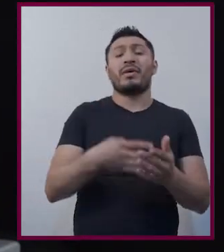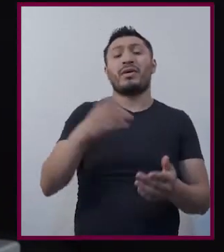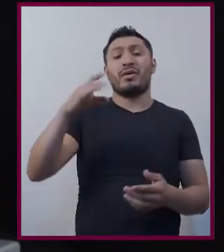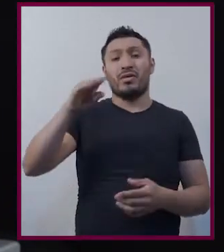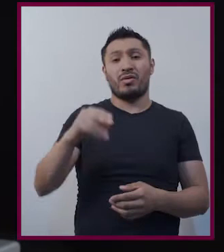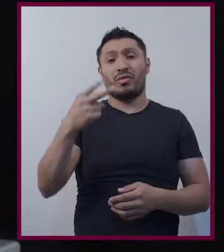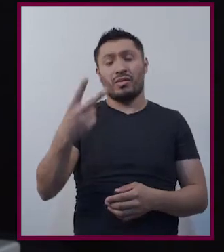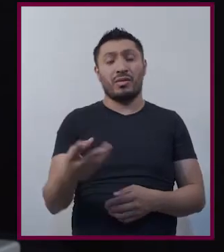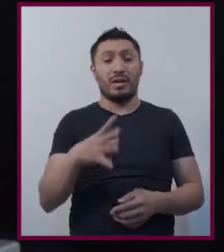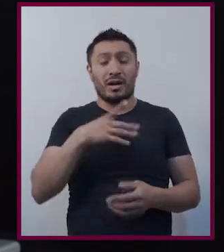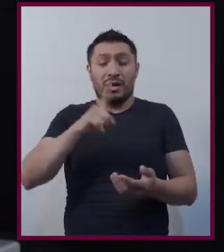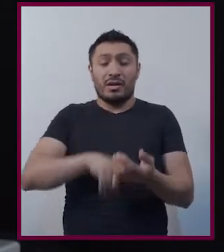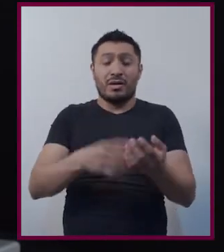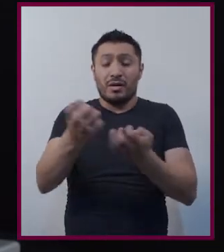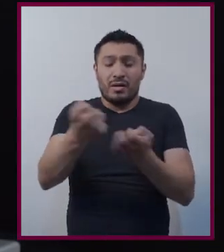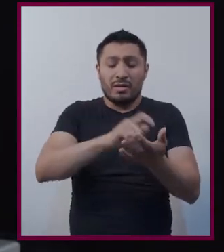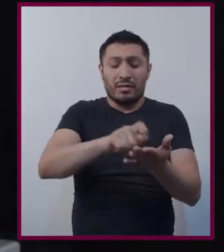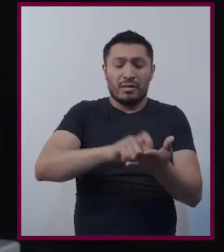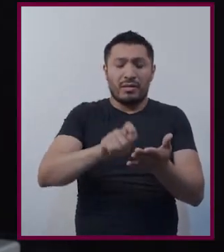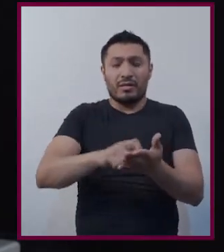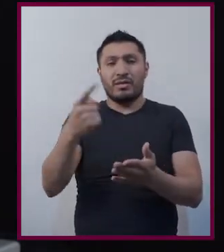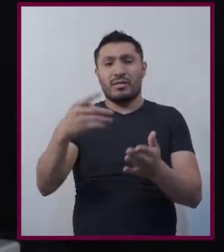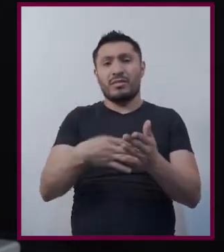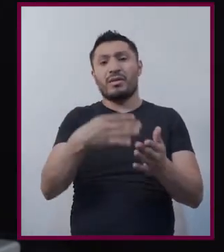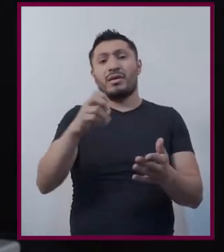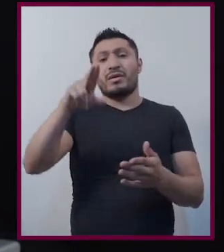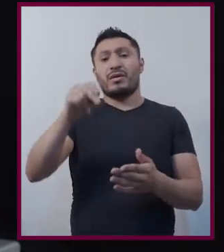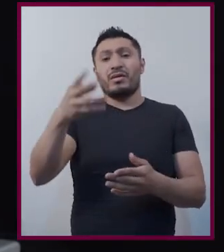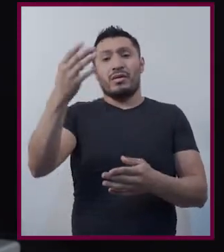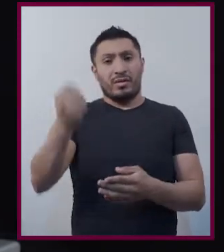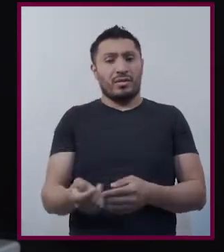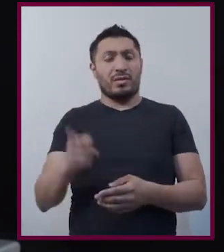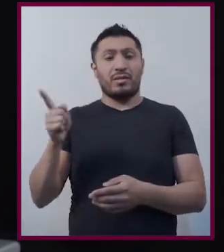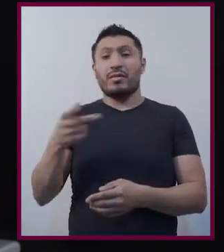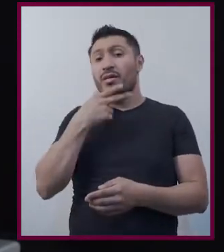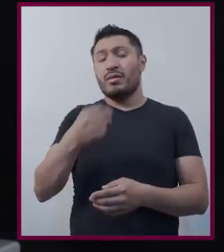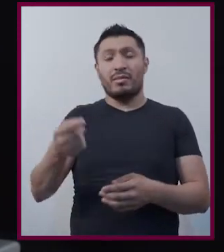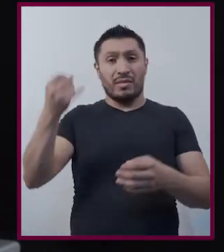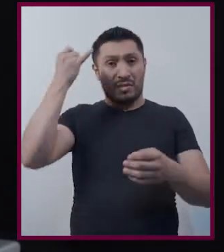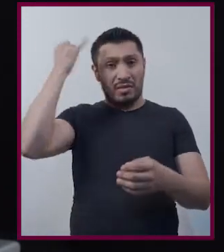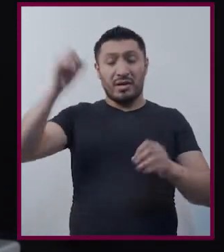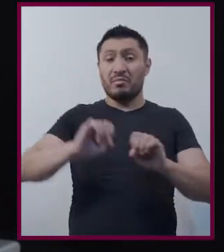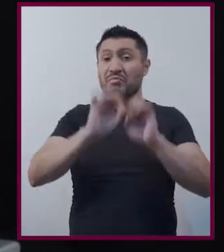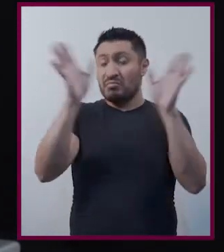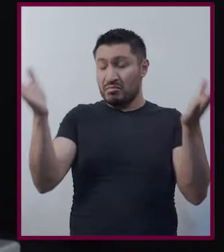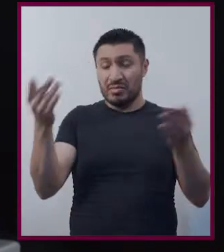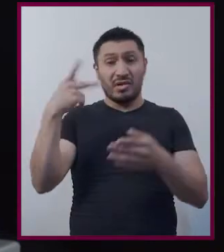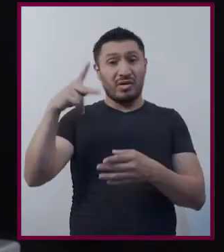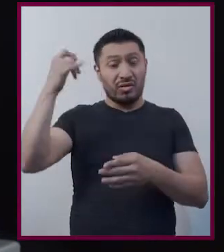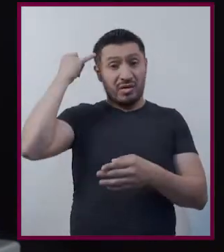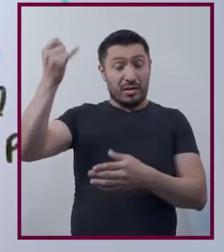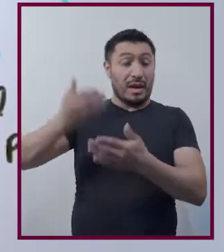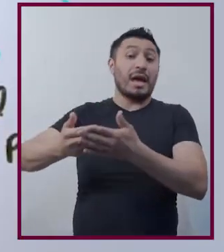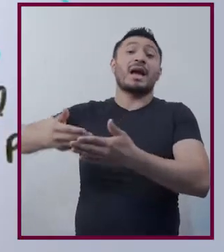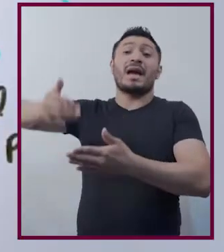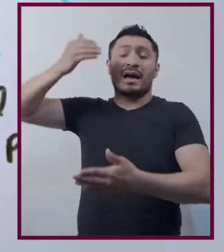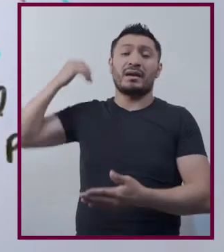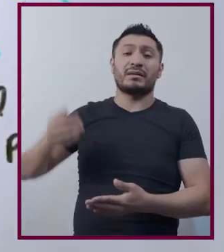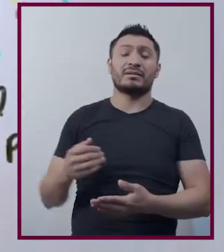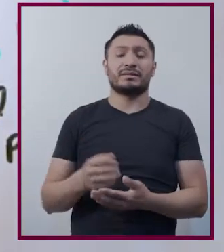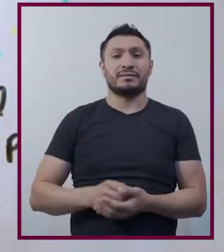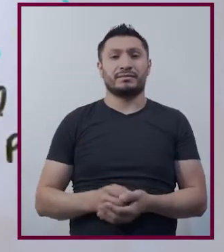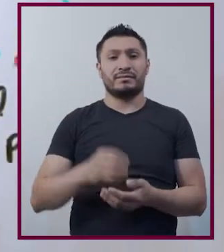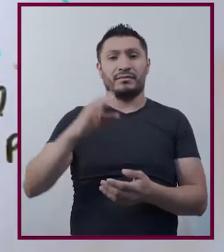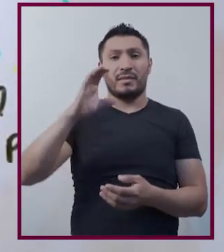derivado de un ensayo de 1989, Francis Fukuyama deja muy clara su postura en aquel momento. La caída